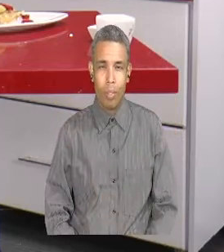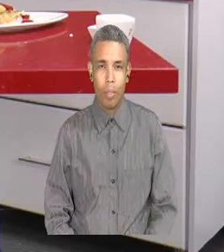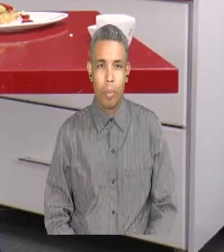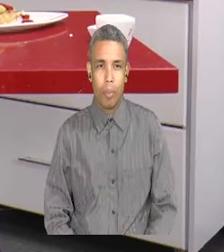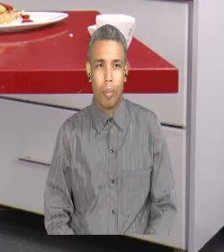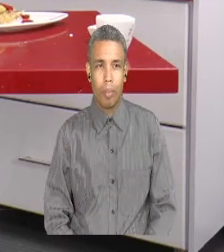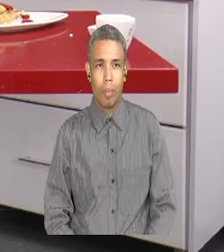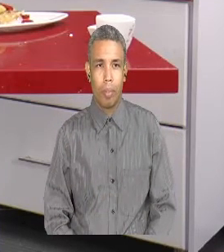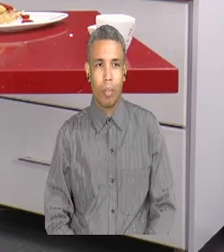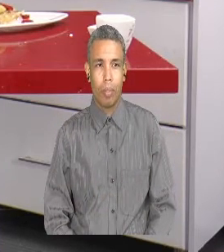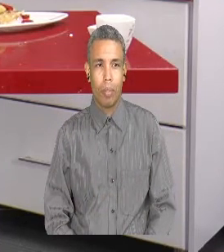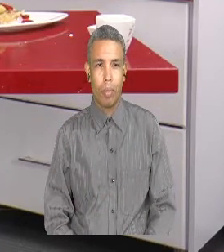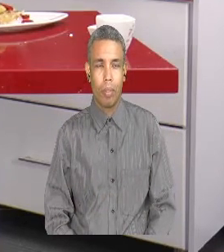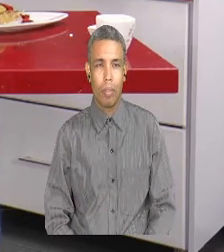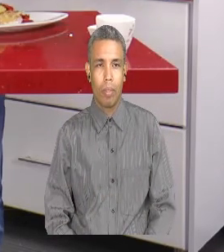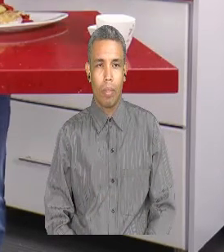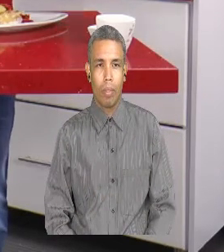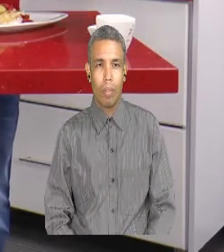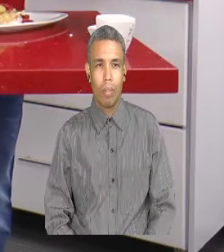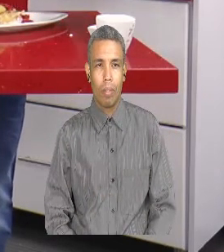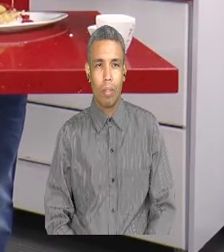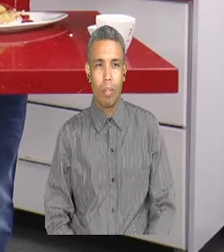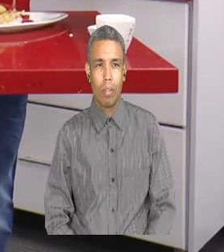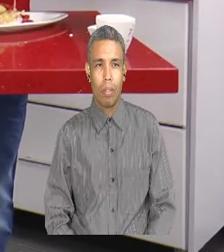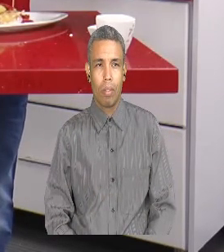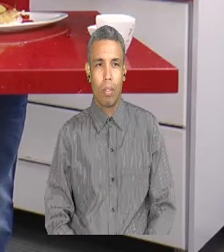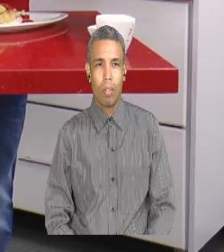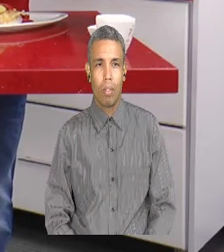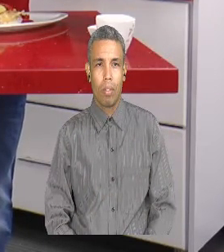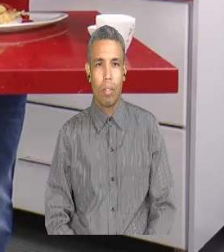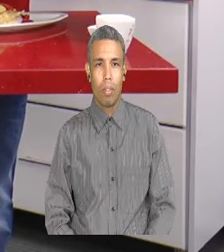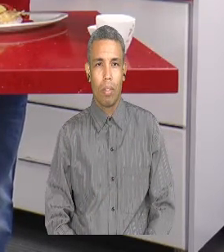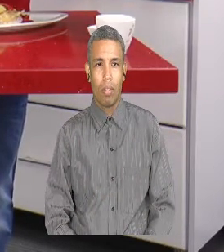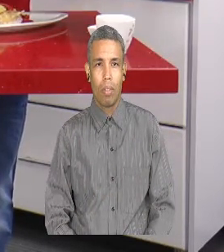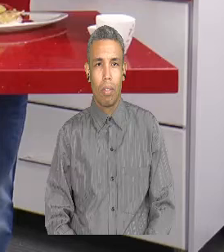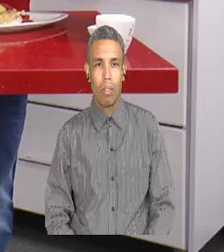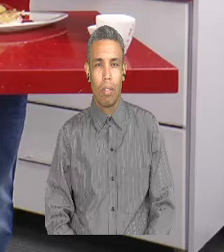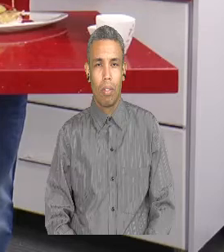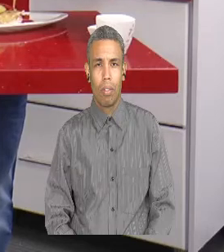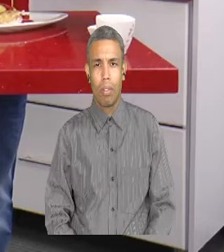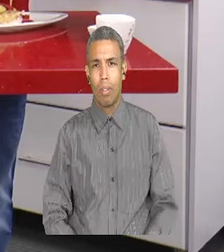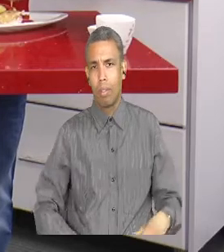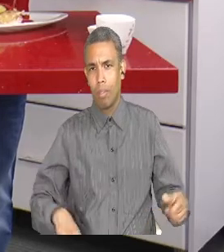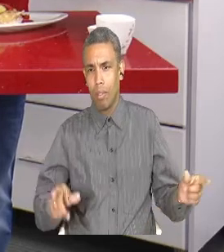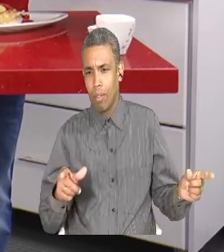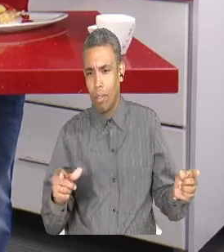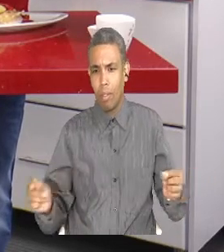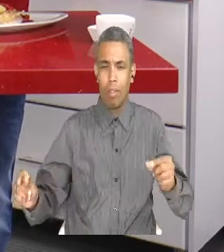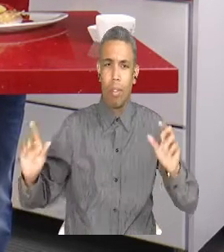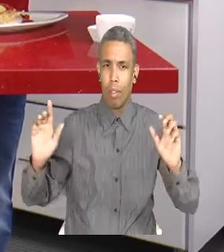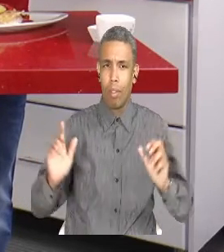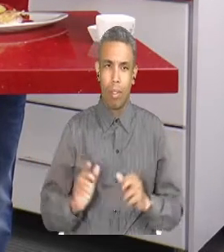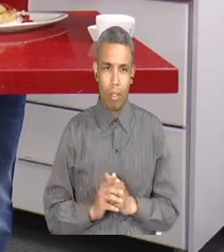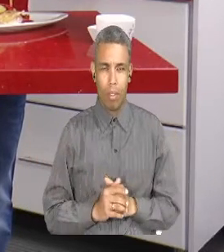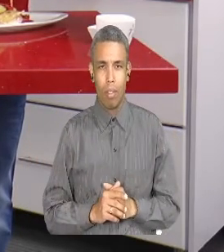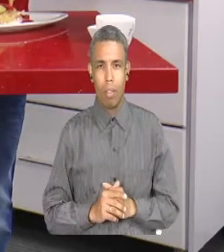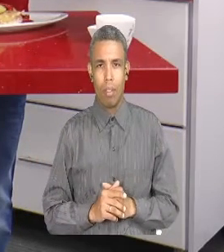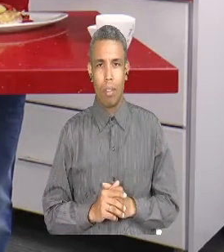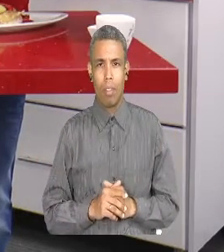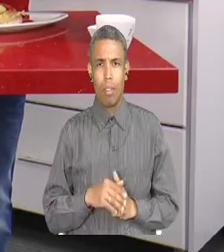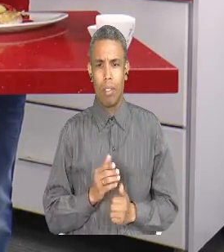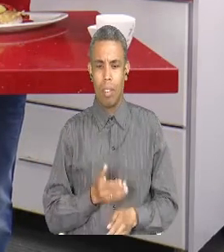tiempo al aire, entonces tenemos cosas listas. De pronto traemos ya lo de la ensalada